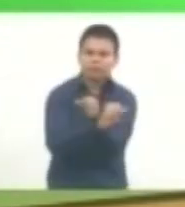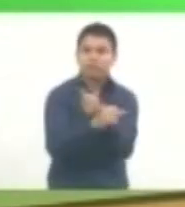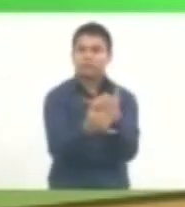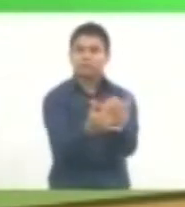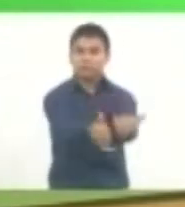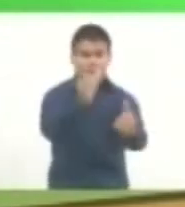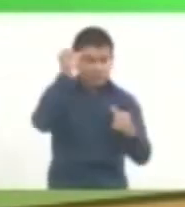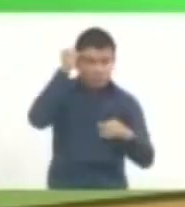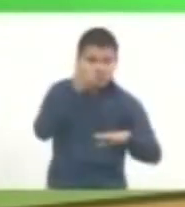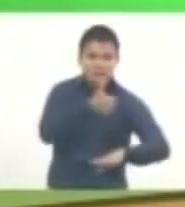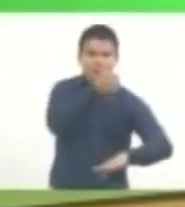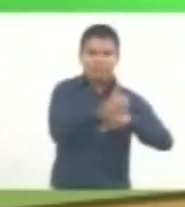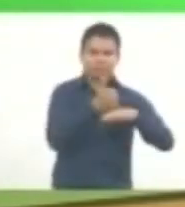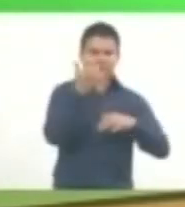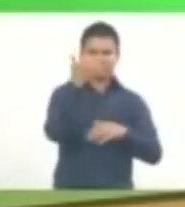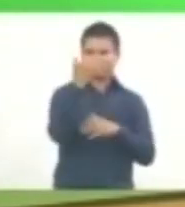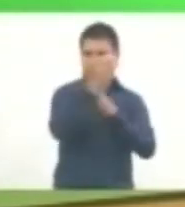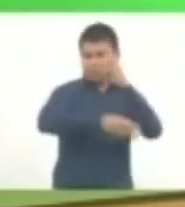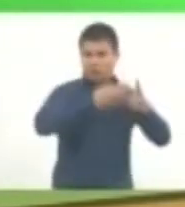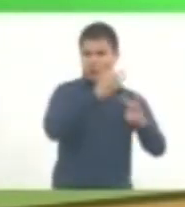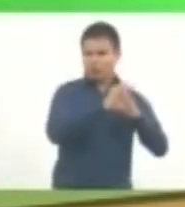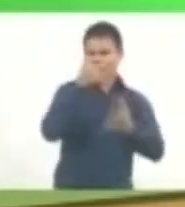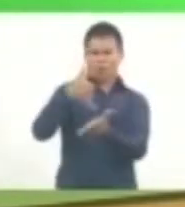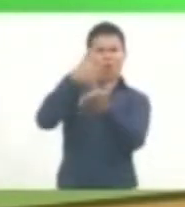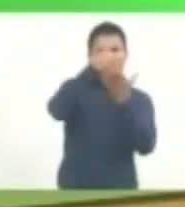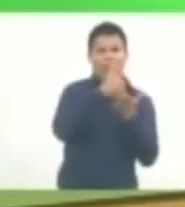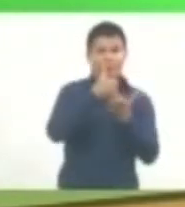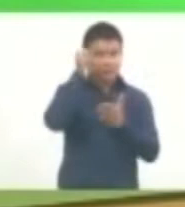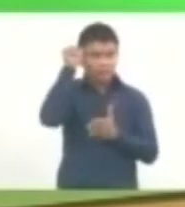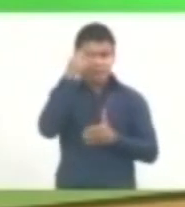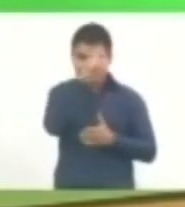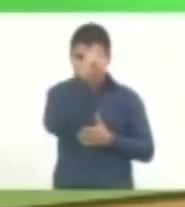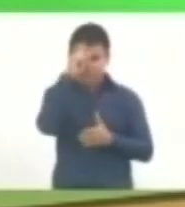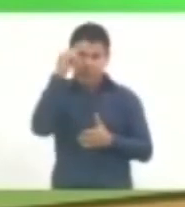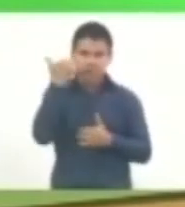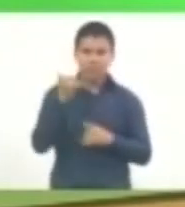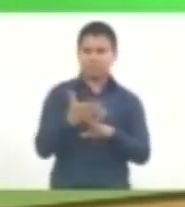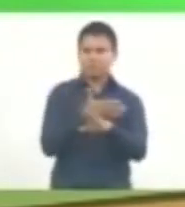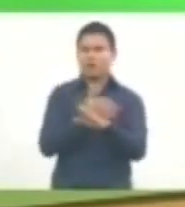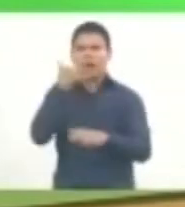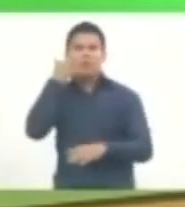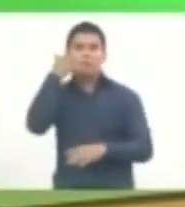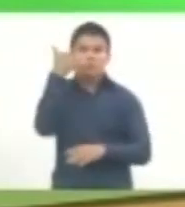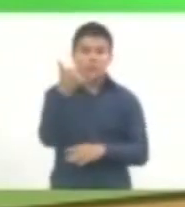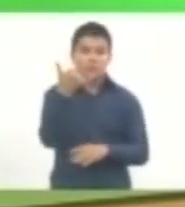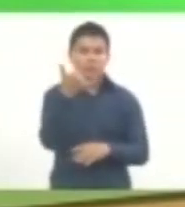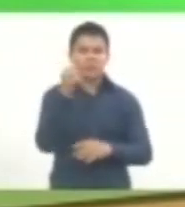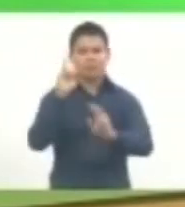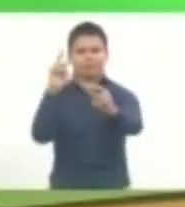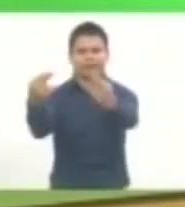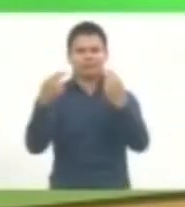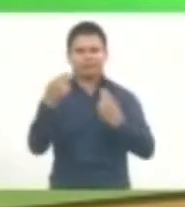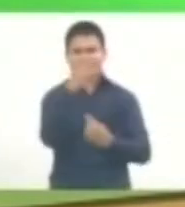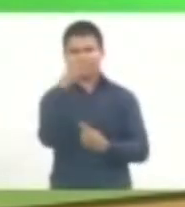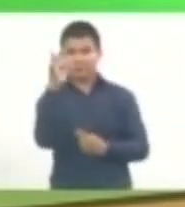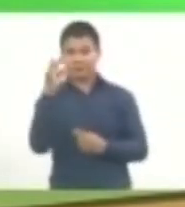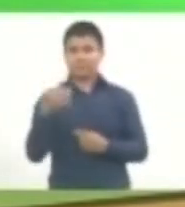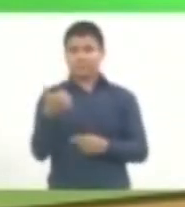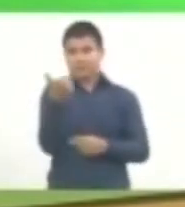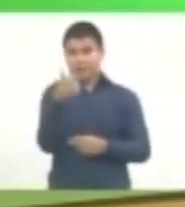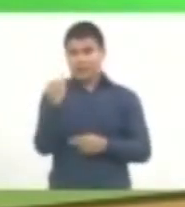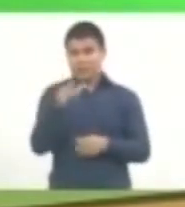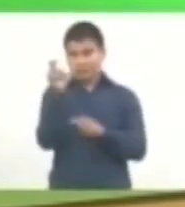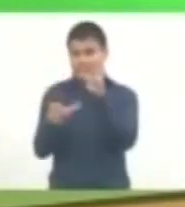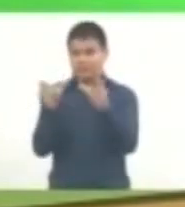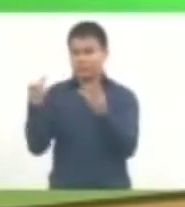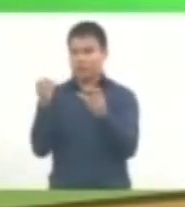del mundo con España y de Europa con el Real Madrid, solo tienes que llamar ya mismo, reportar tu sintonía. Las 10 primeras personas ganarán su